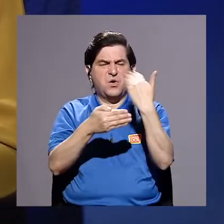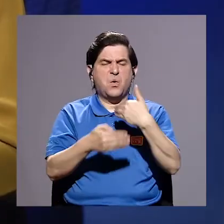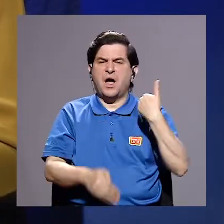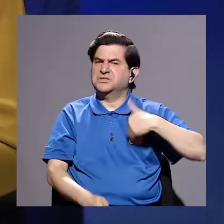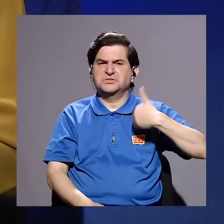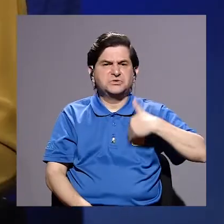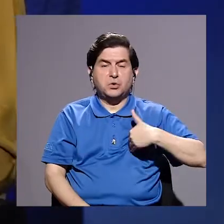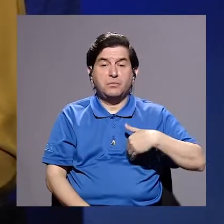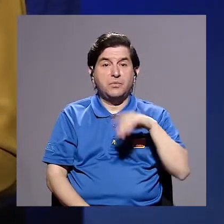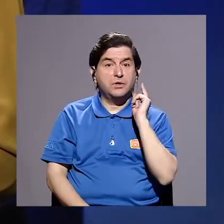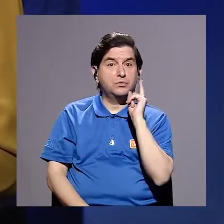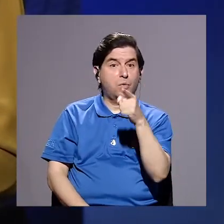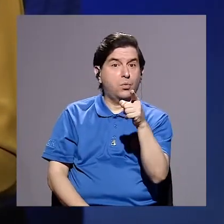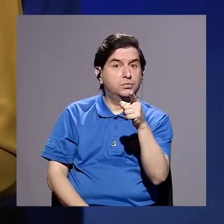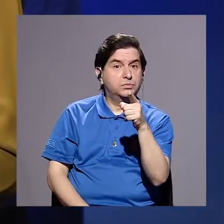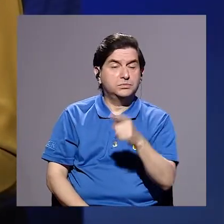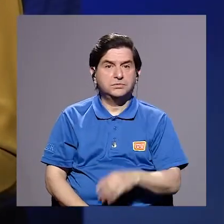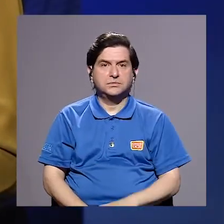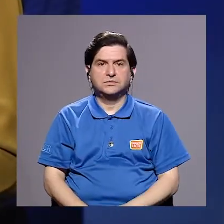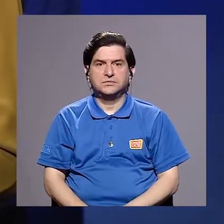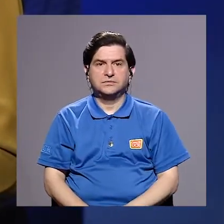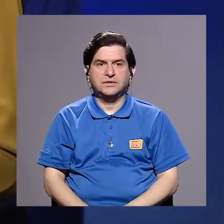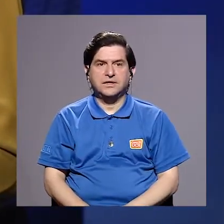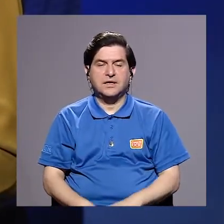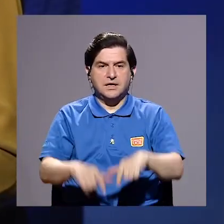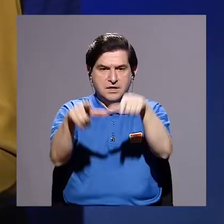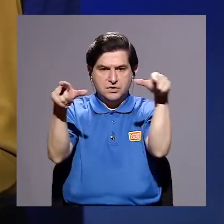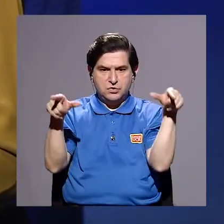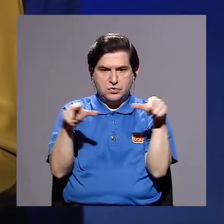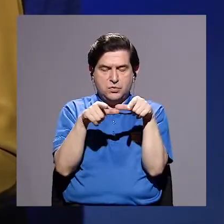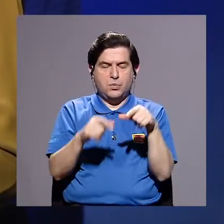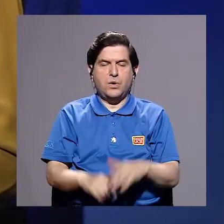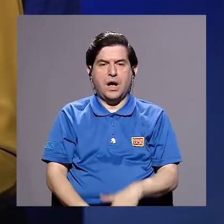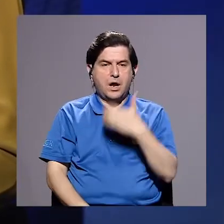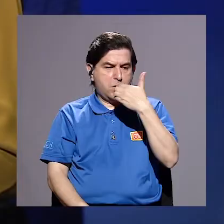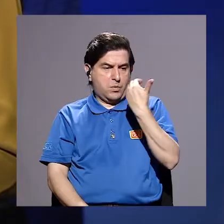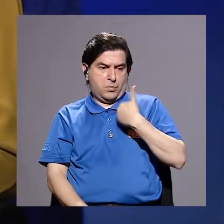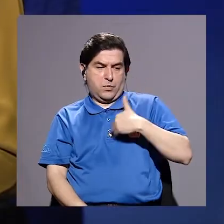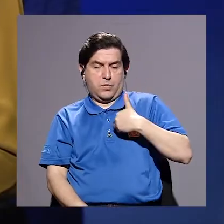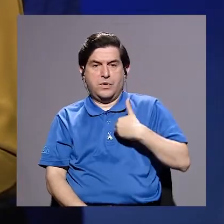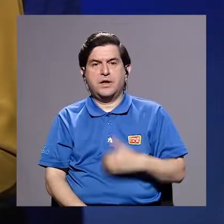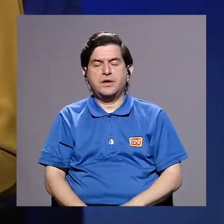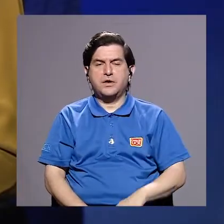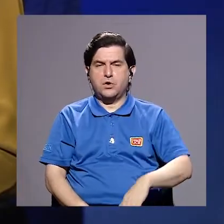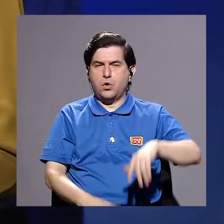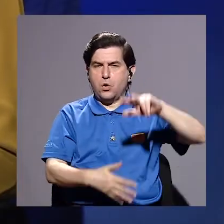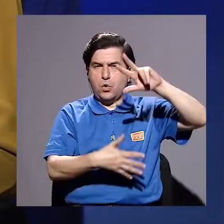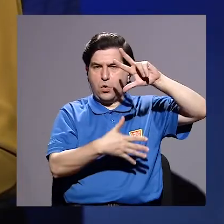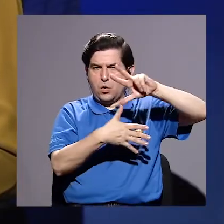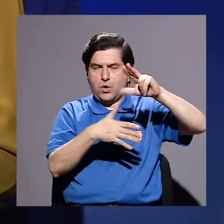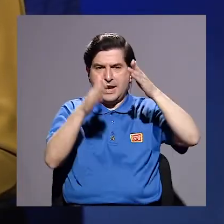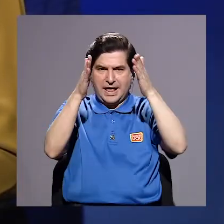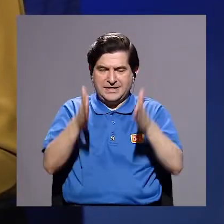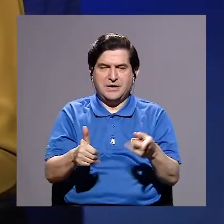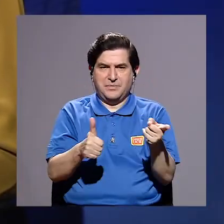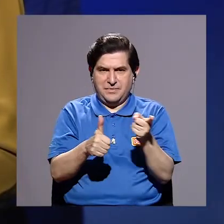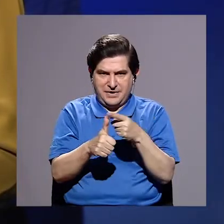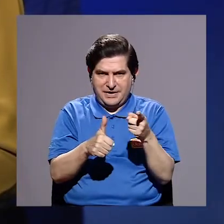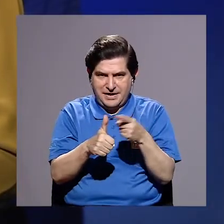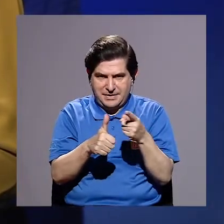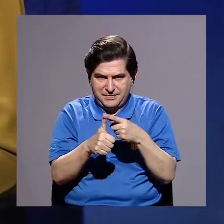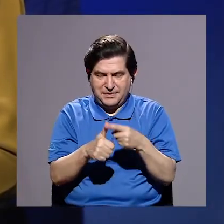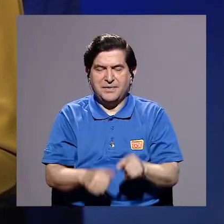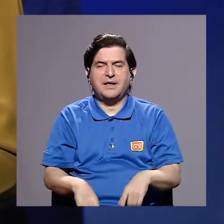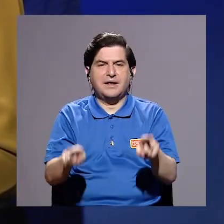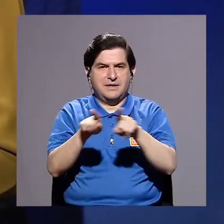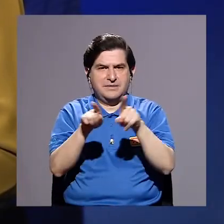para hombres, en donde usted ocupó uno de los lugares de privilegio, no solo para latinoamericanos, la primera